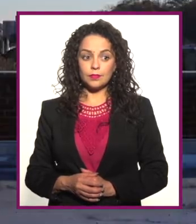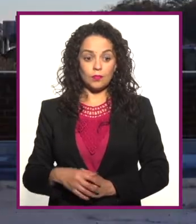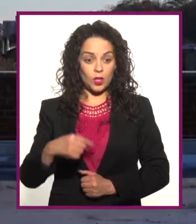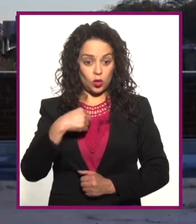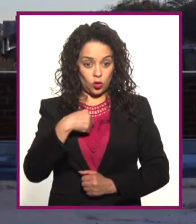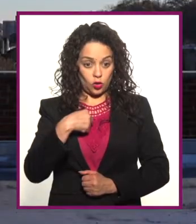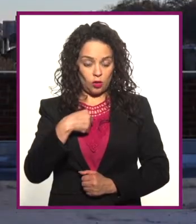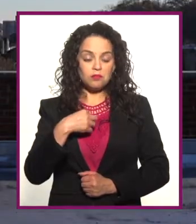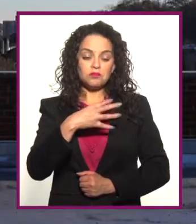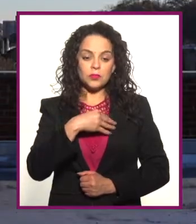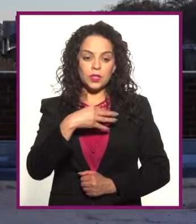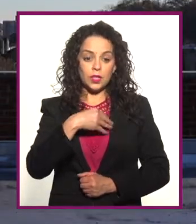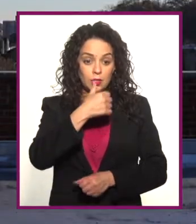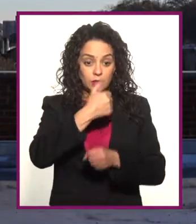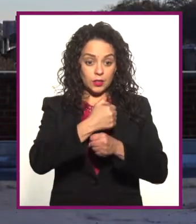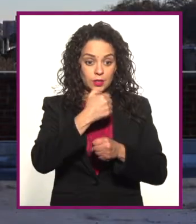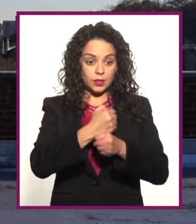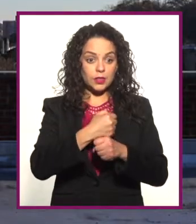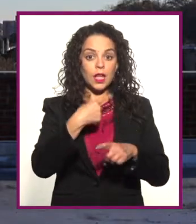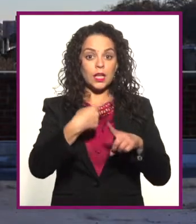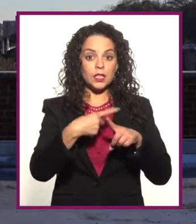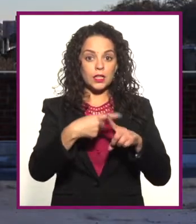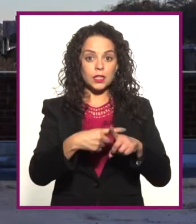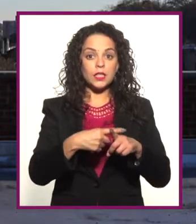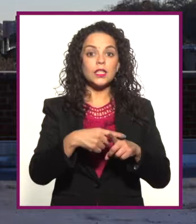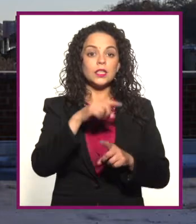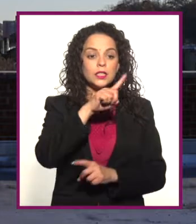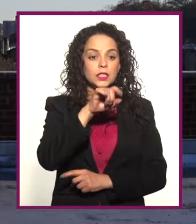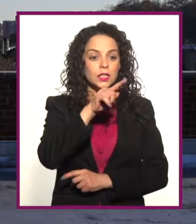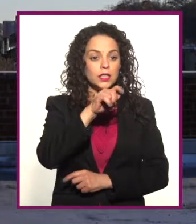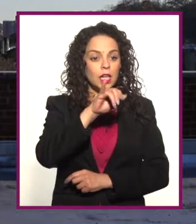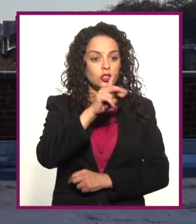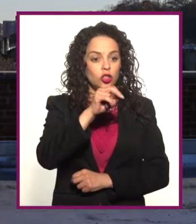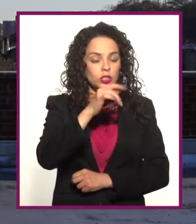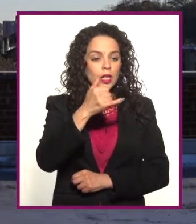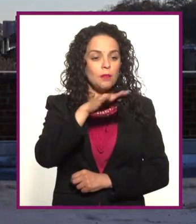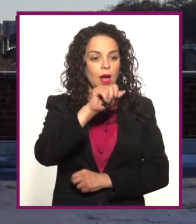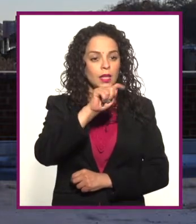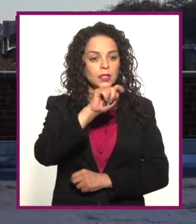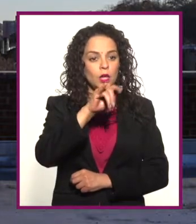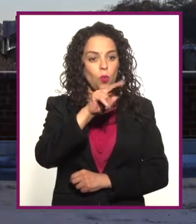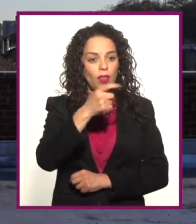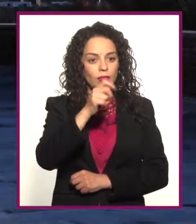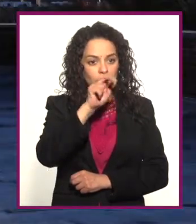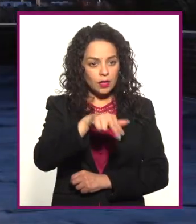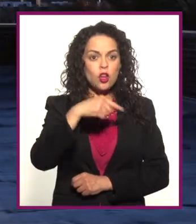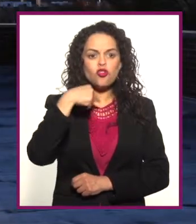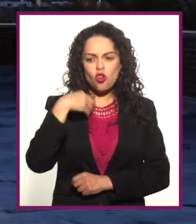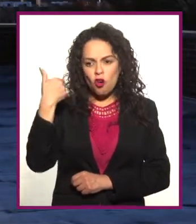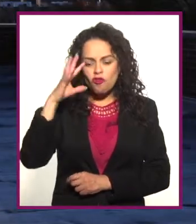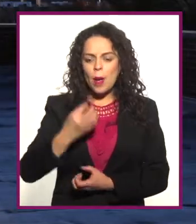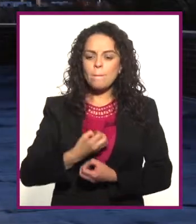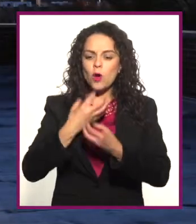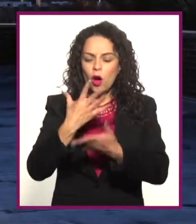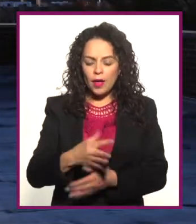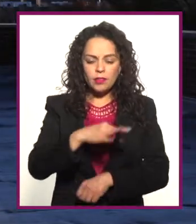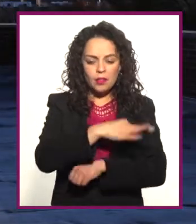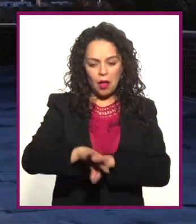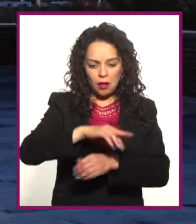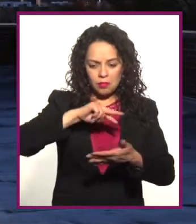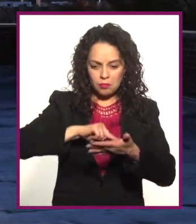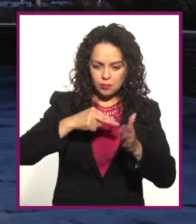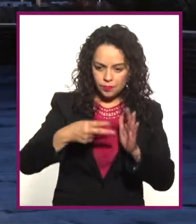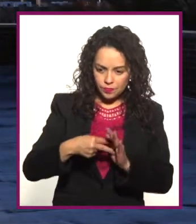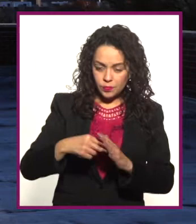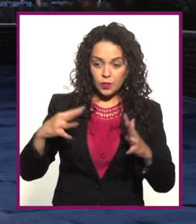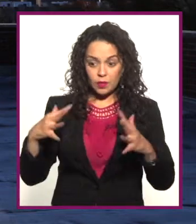Sexto hijo de Ixtlilxóchitl y Matlalcihuatzin. Fui poeta, arquitecto, guerrero y líder de la